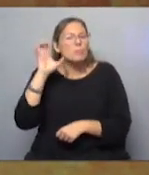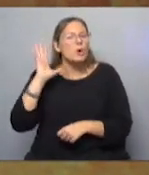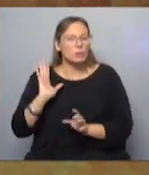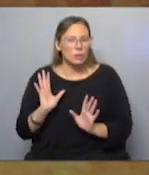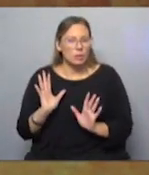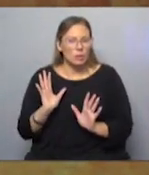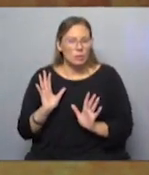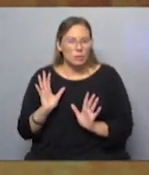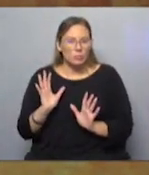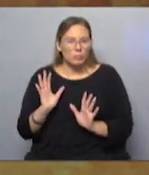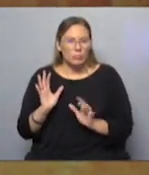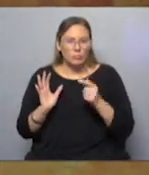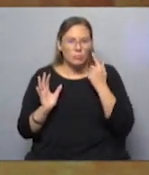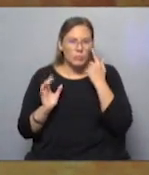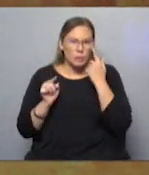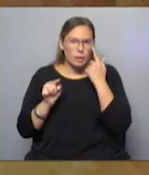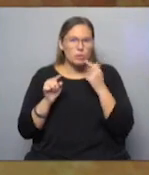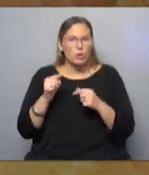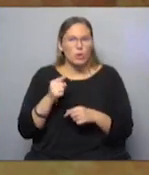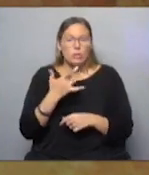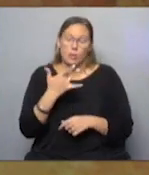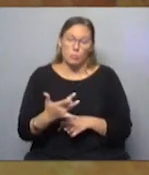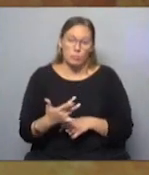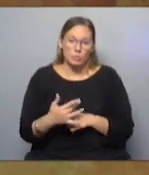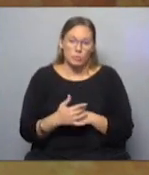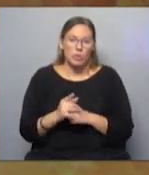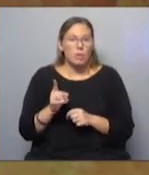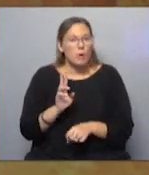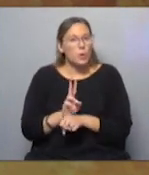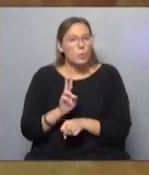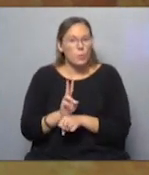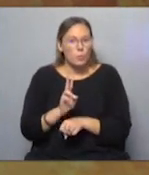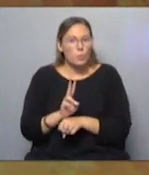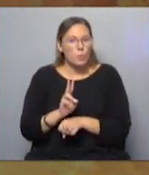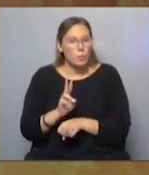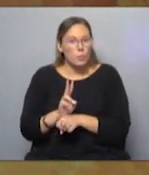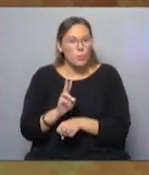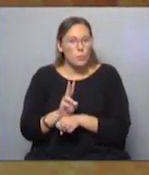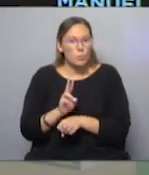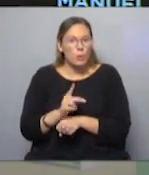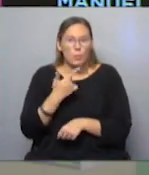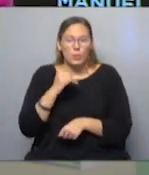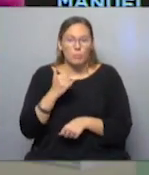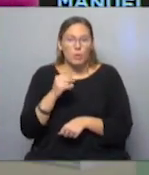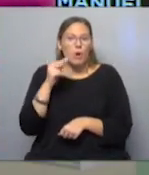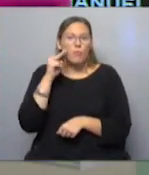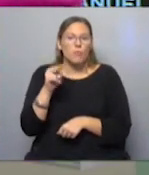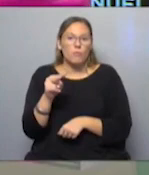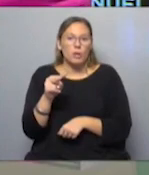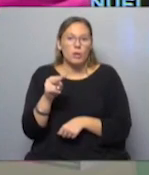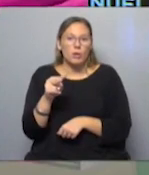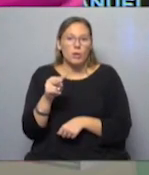y eso es maravilloso hay que cuidar mucho yo por ejemplo veo la